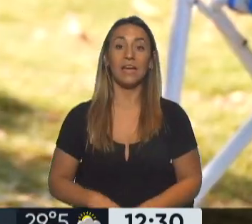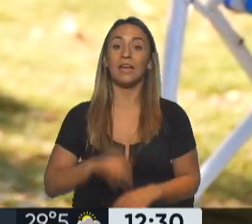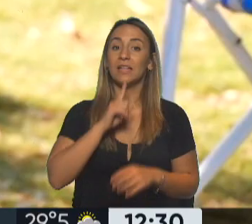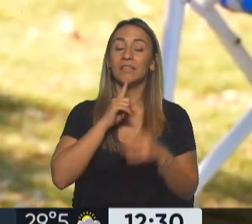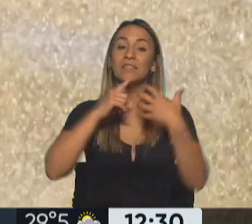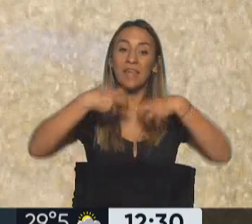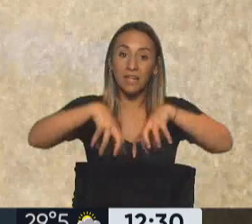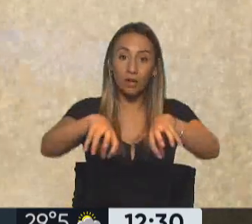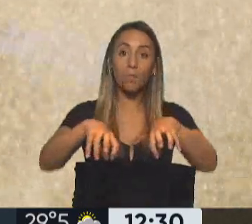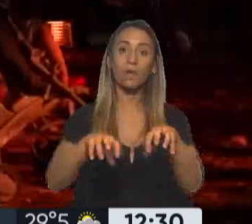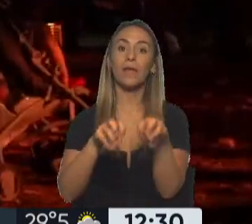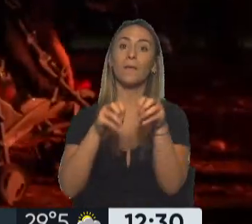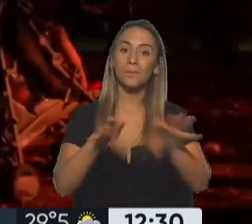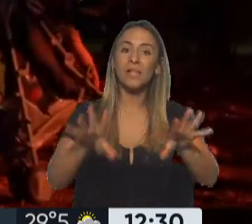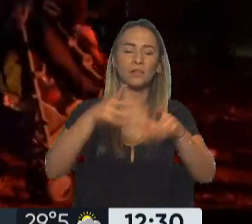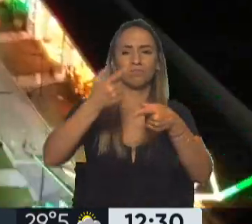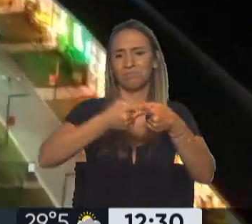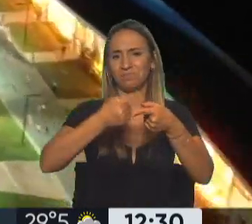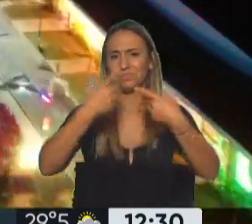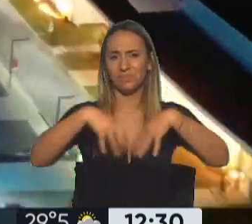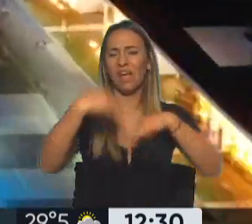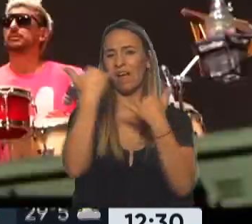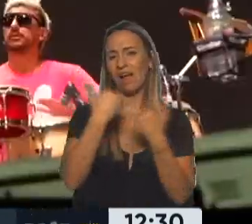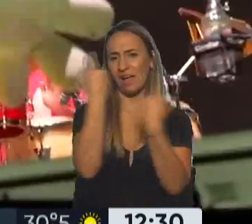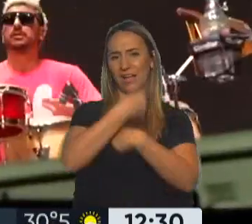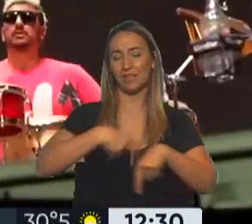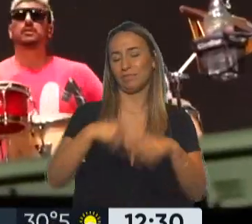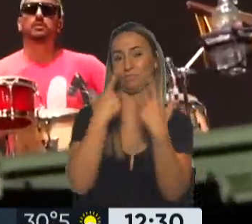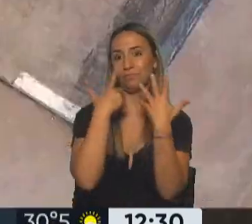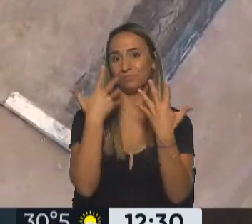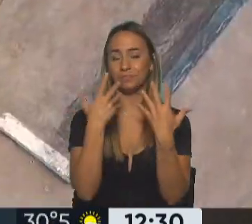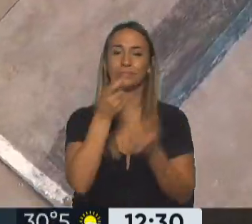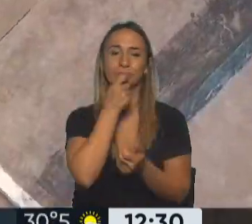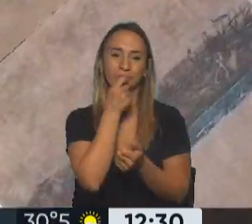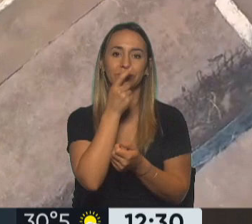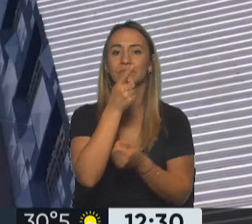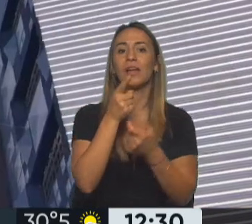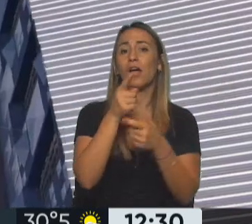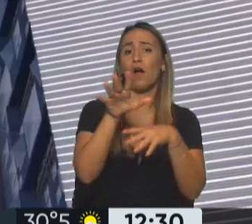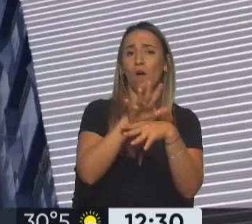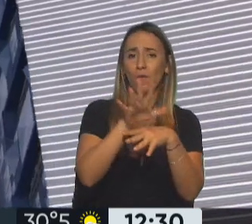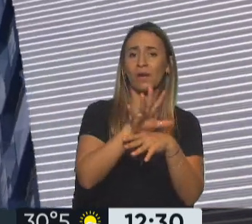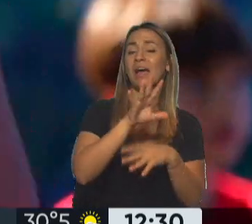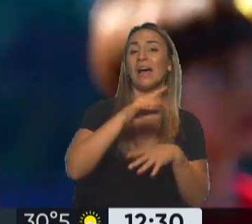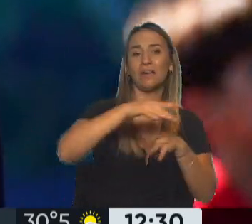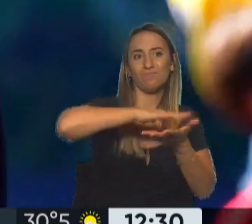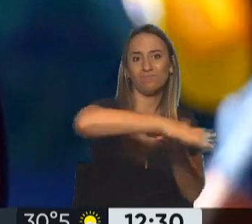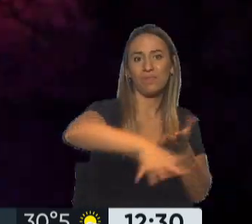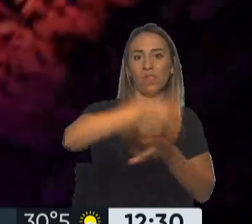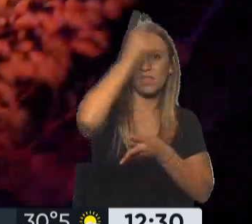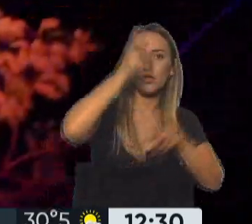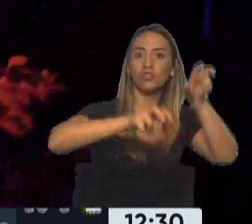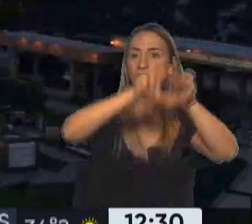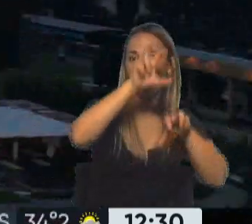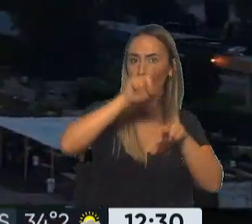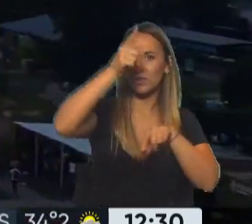de los espacios interactivos, las atracciones icónicas. ¿Icónicas? Bueno, la Tierra de Dinos, el simulador de Aerolíneas Argentinas, el